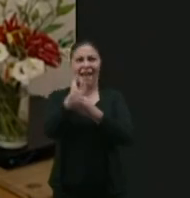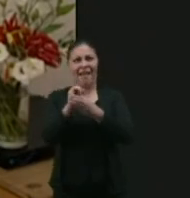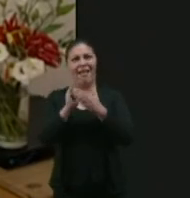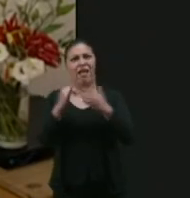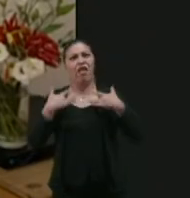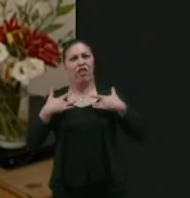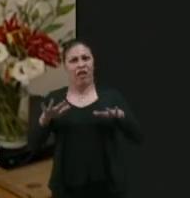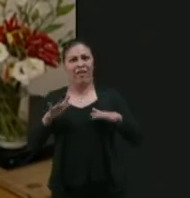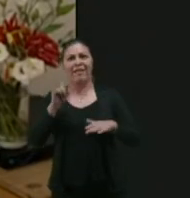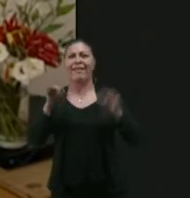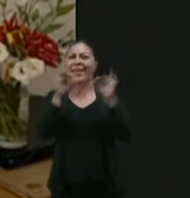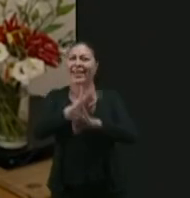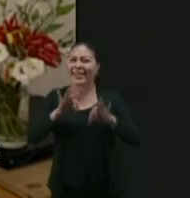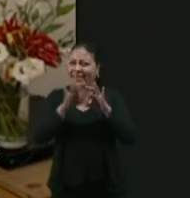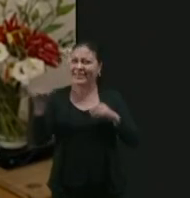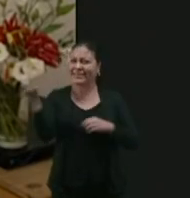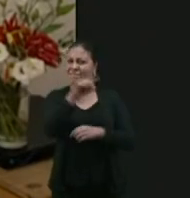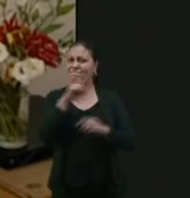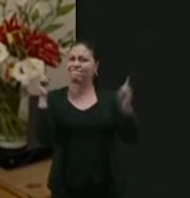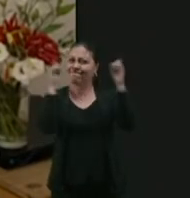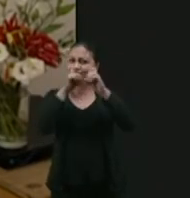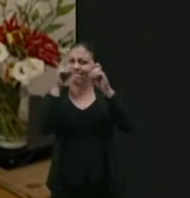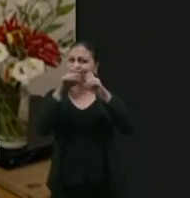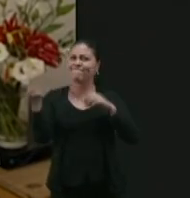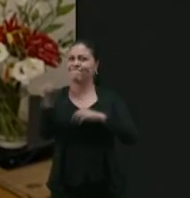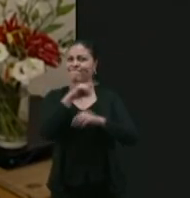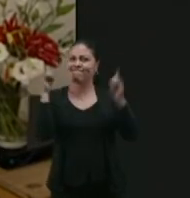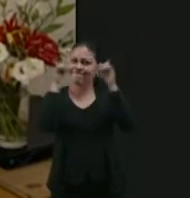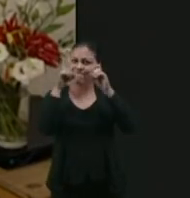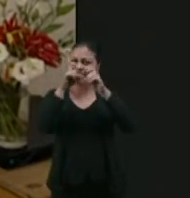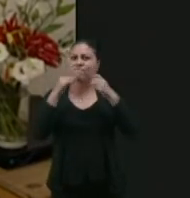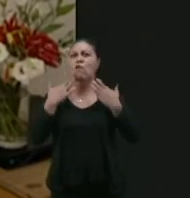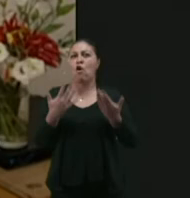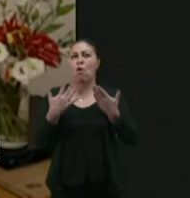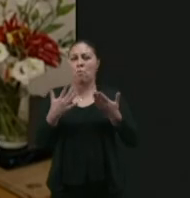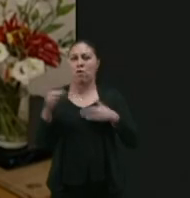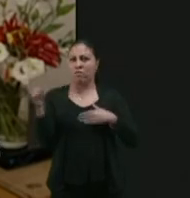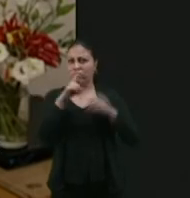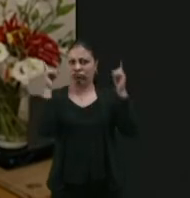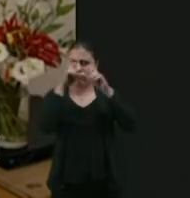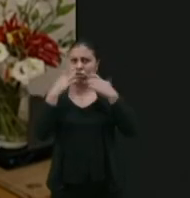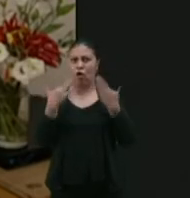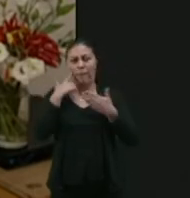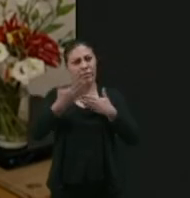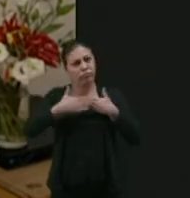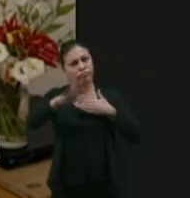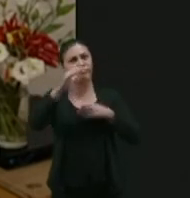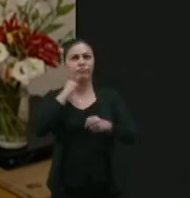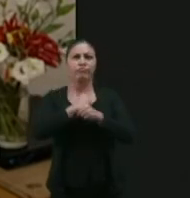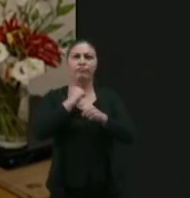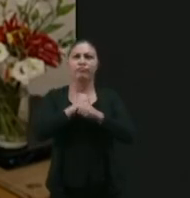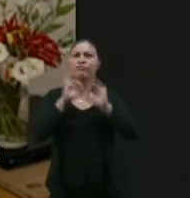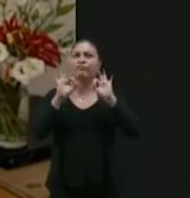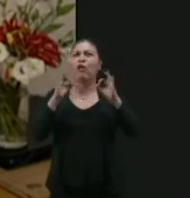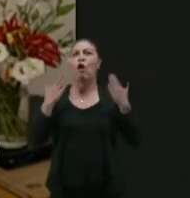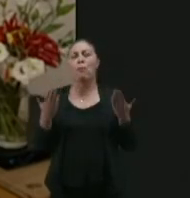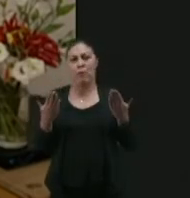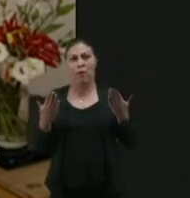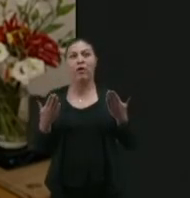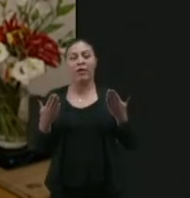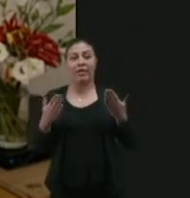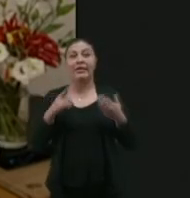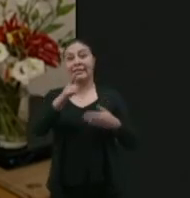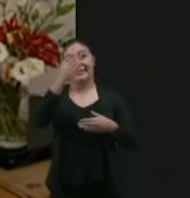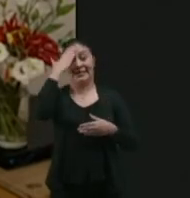a reducir eso y sencillamente mirar cómo se trabaja con esto y se dice, bueno, de hecho, eres un